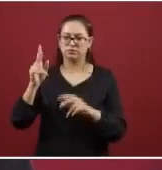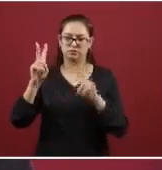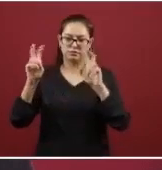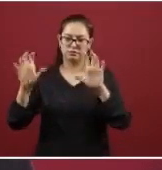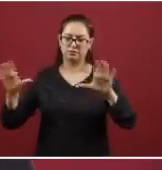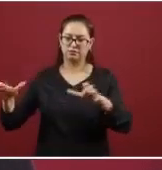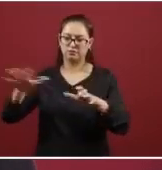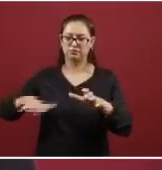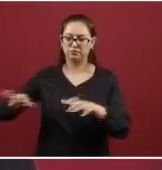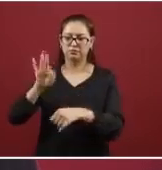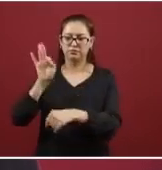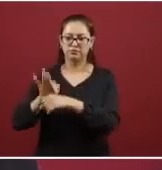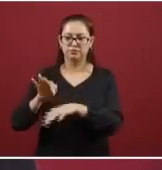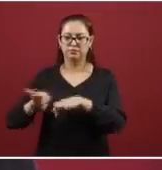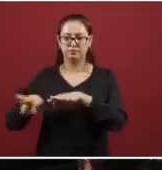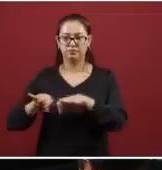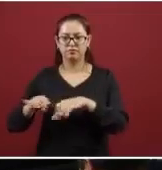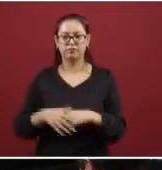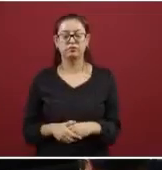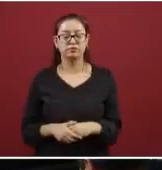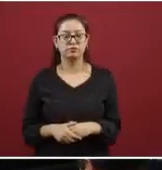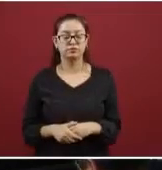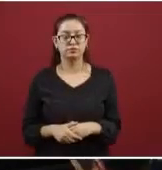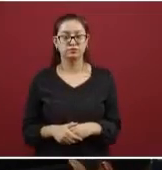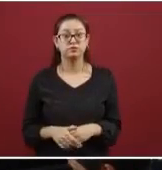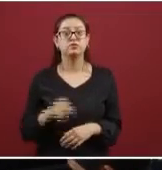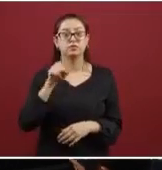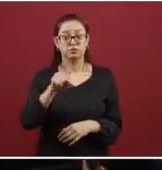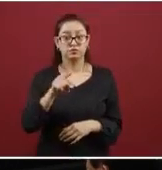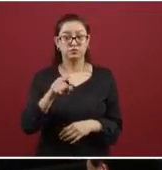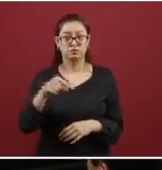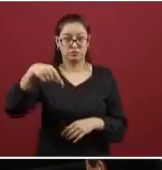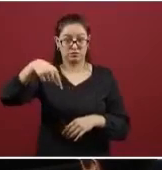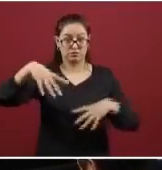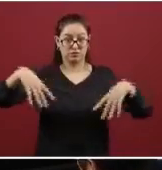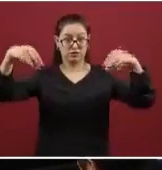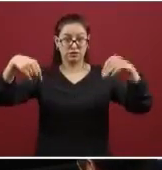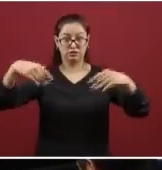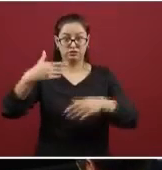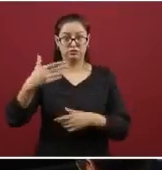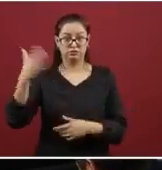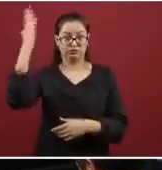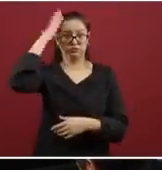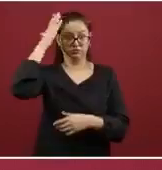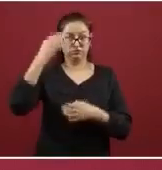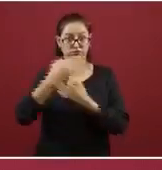sector laboral. ¿Pero va a encabezar usted desde balcón presidencial? No, porque